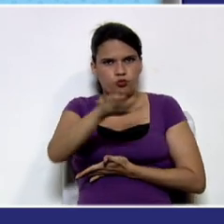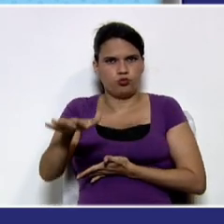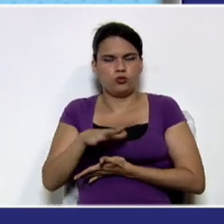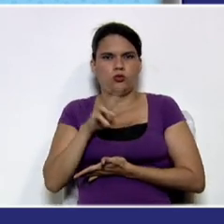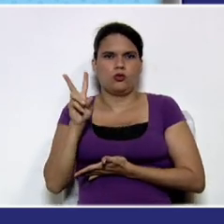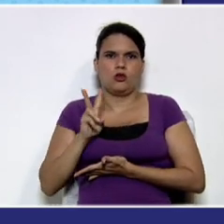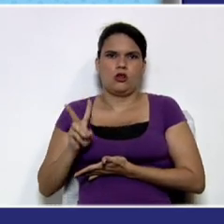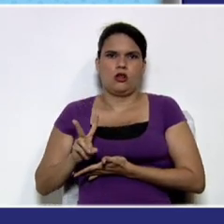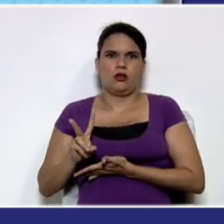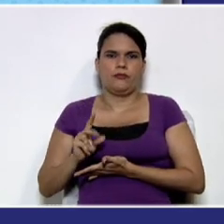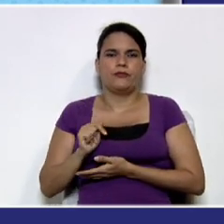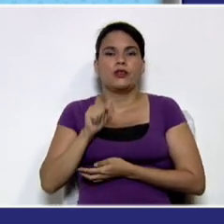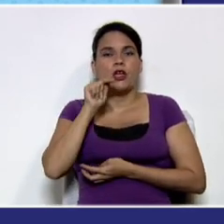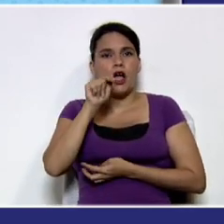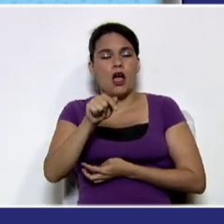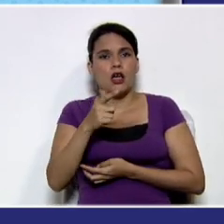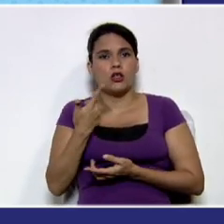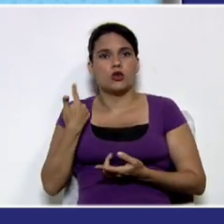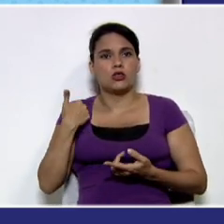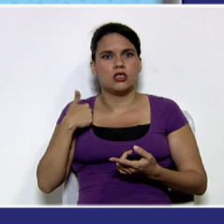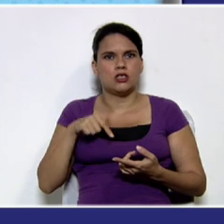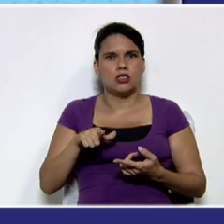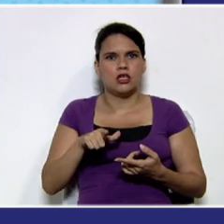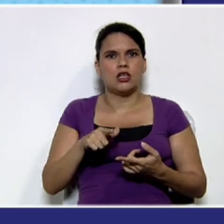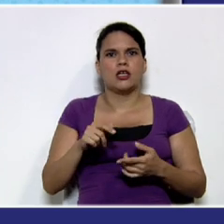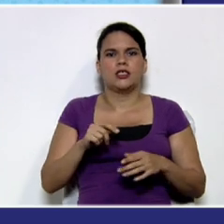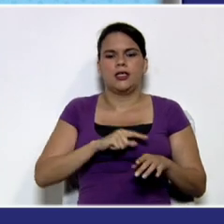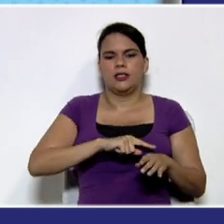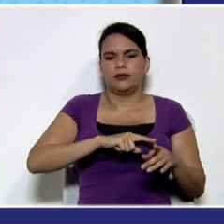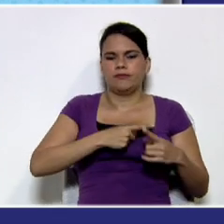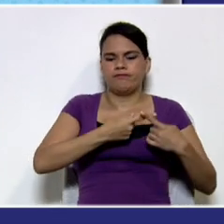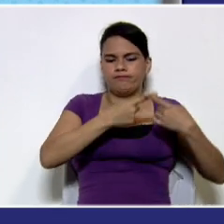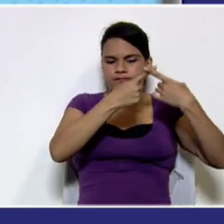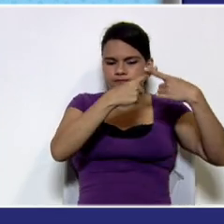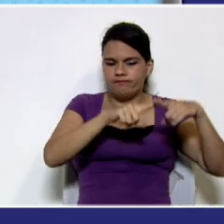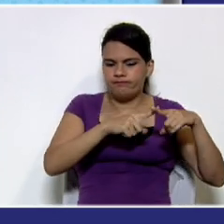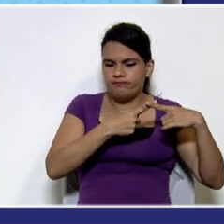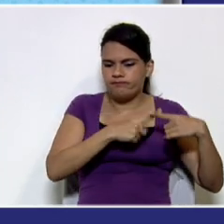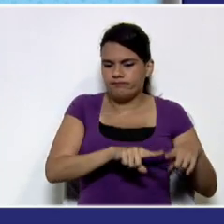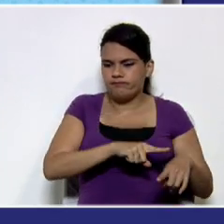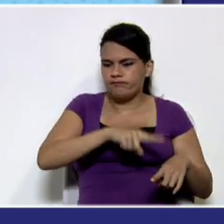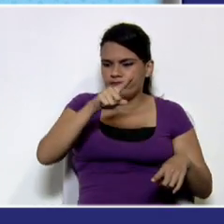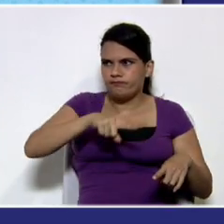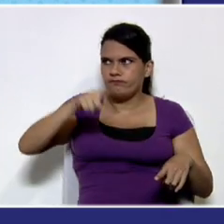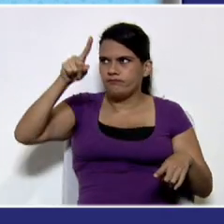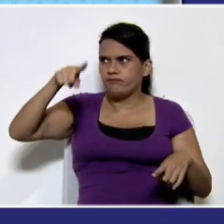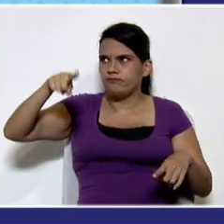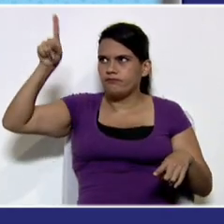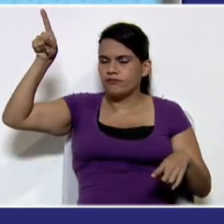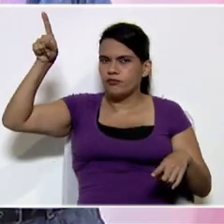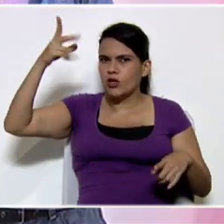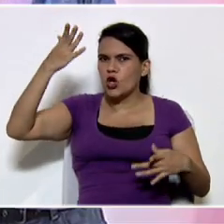es a partir de allí donde se tiene esa estadística como país. ¿Qué sucede?